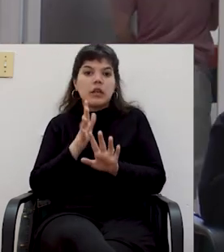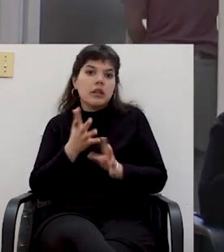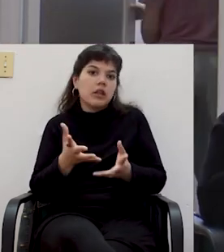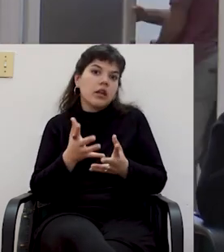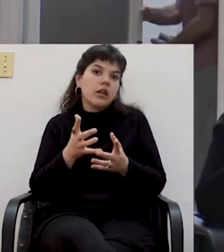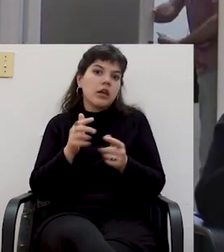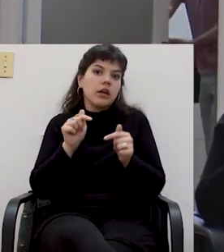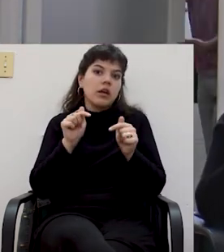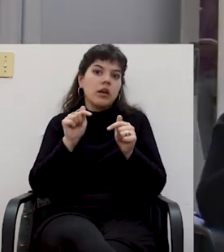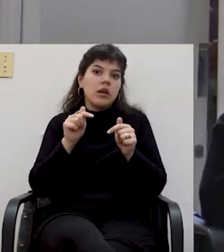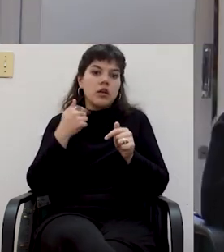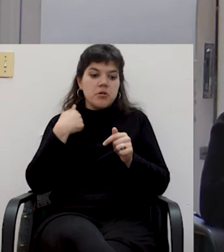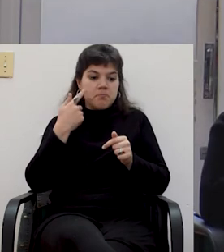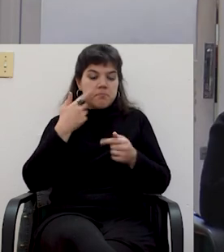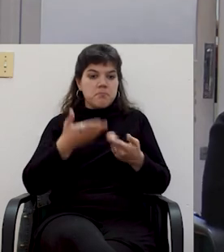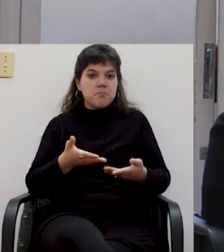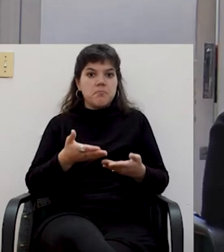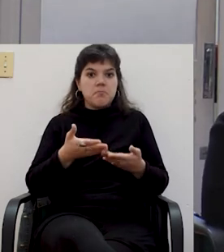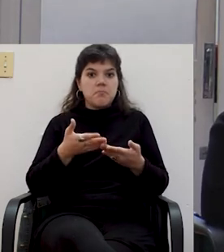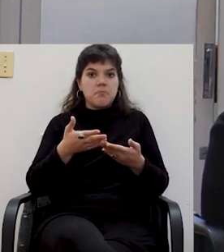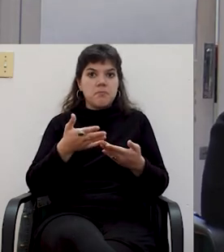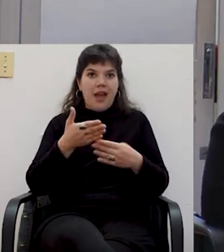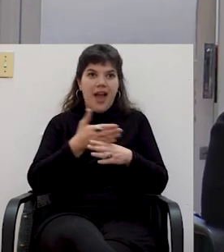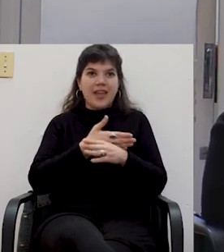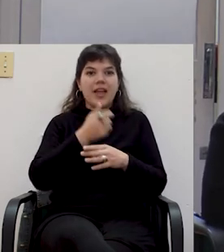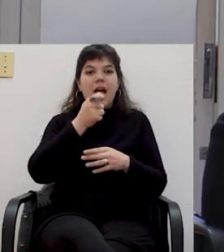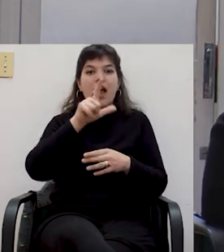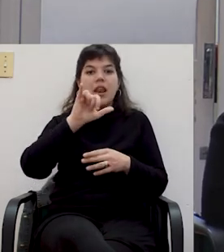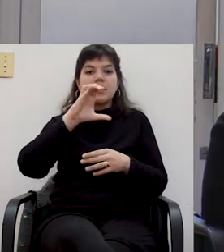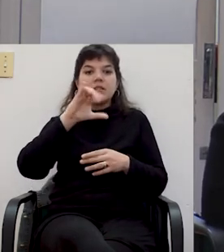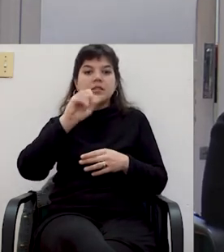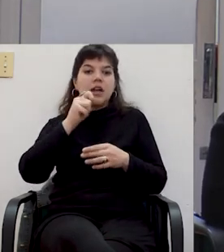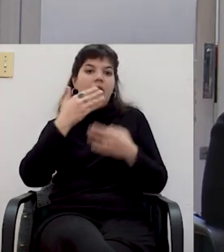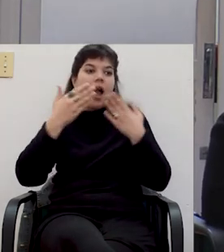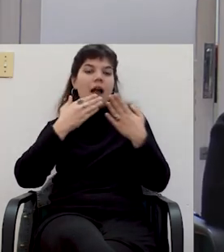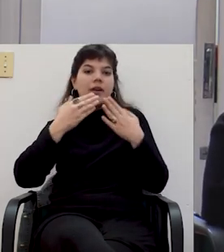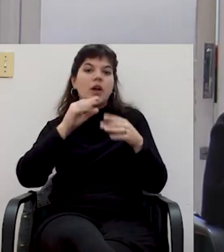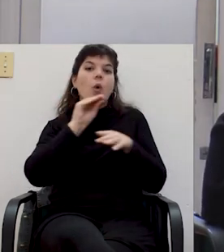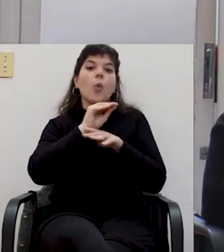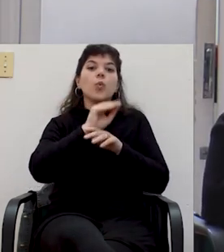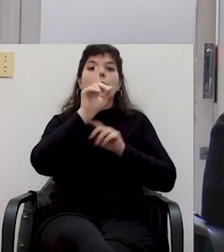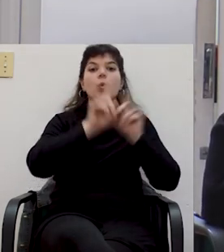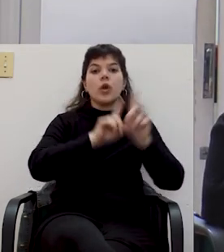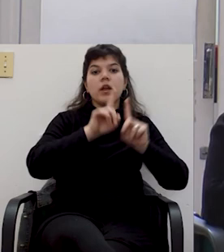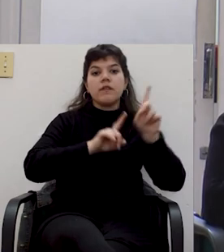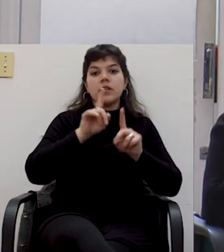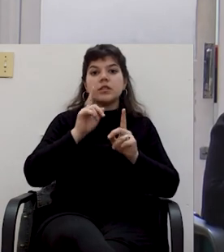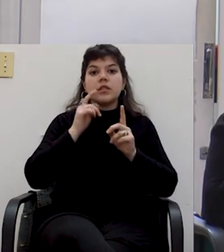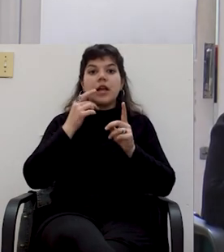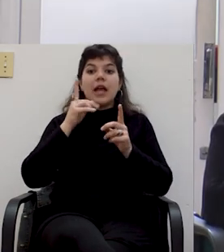Entonces, me gustaba lo que decía Alicia Álvarez en relación a la cultura